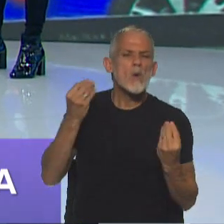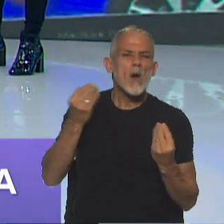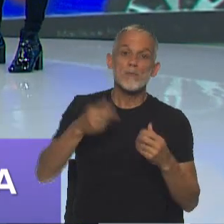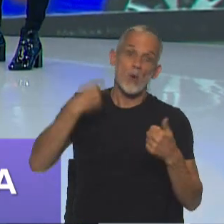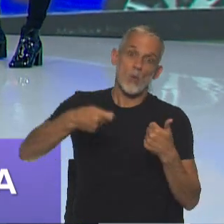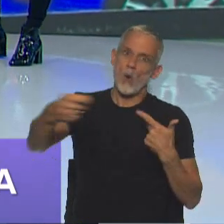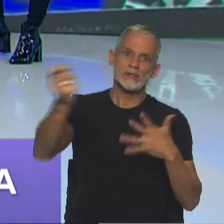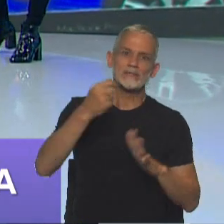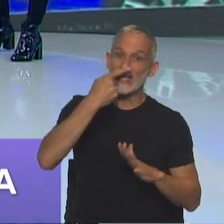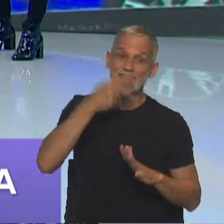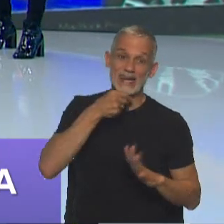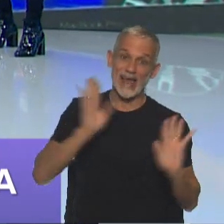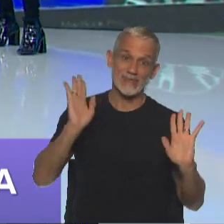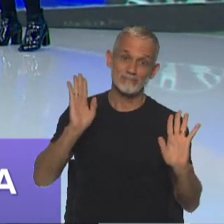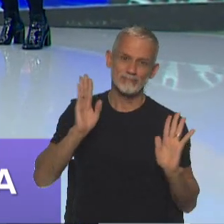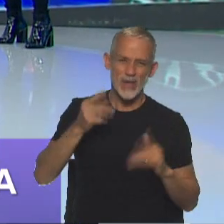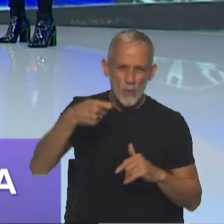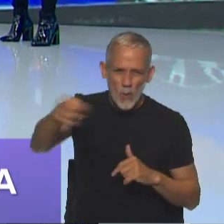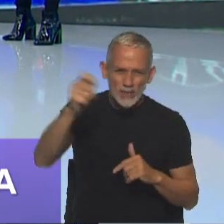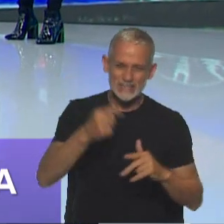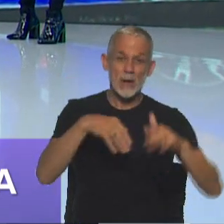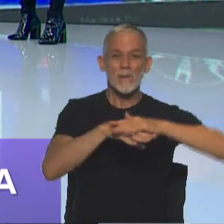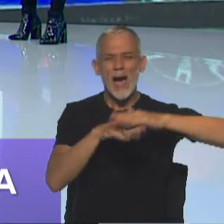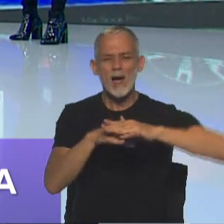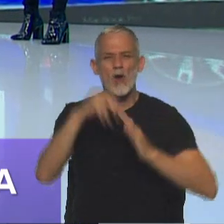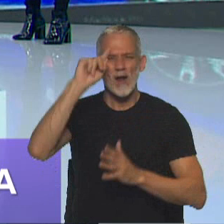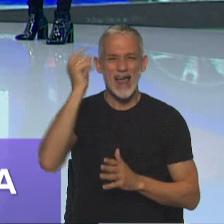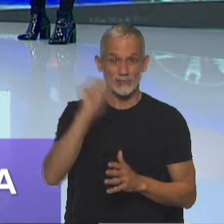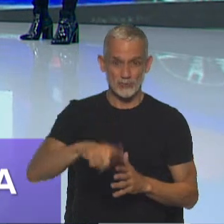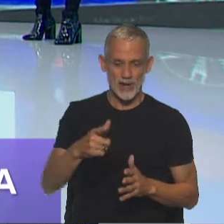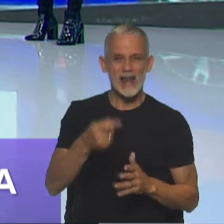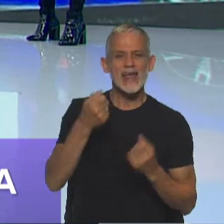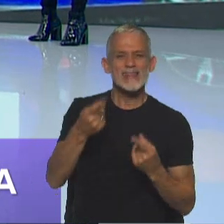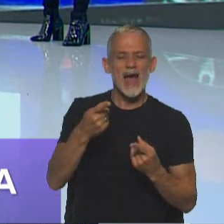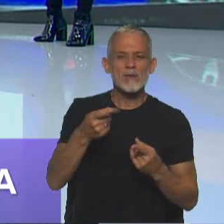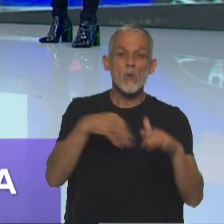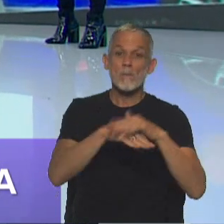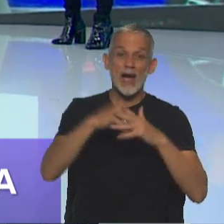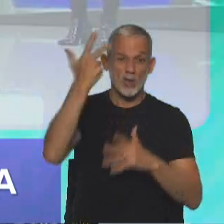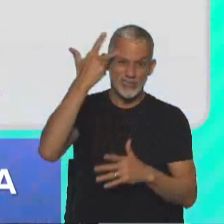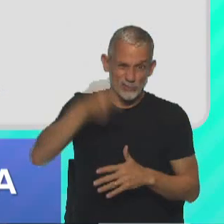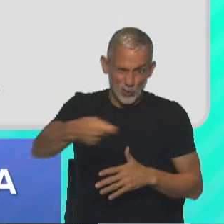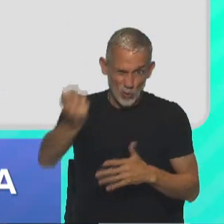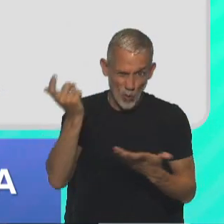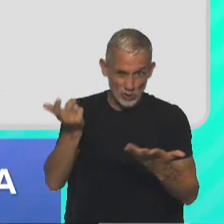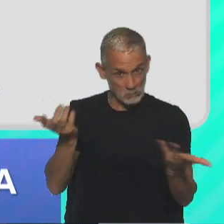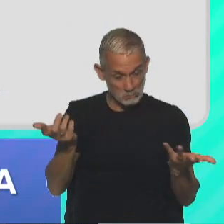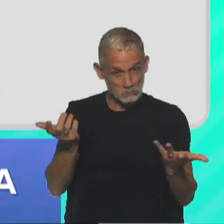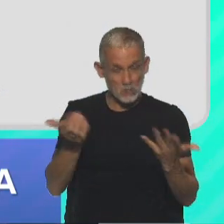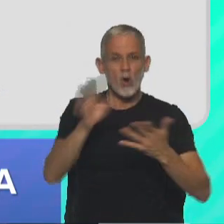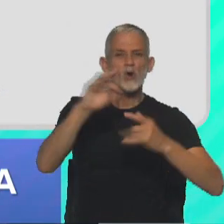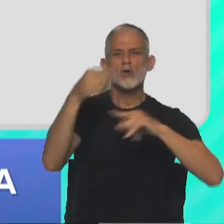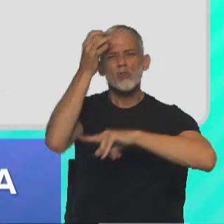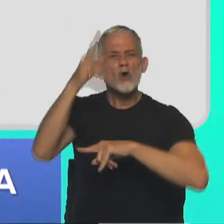cuotas sin intereses. Claro. Hay bancos, sobre todo los nacionales, que ofrecen, un banco ofrece 18 cuotas sin interés, ajá,